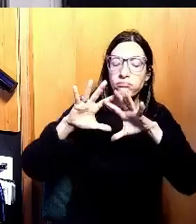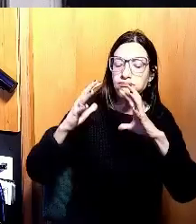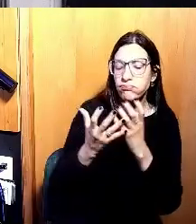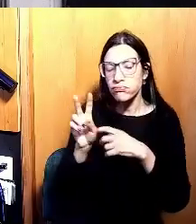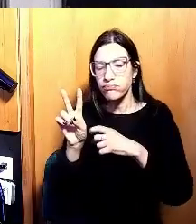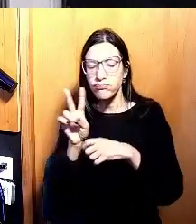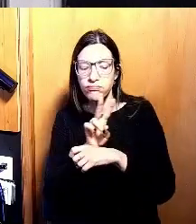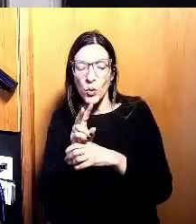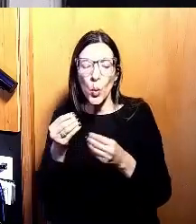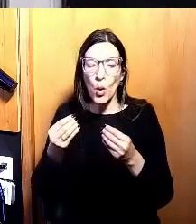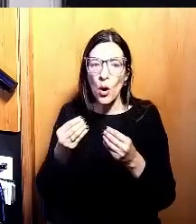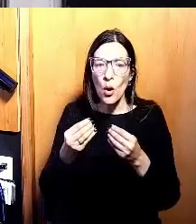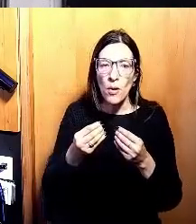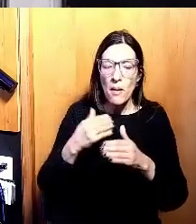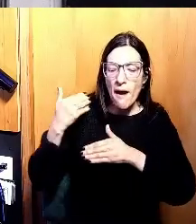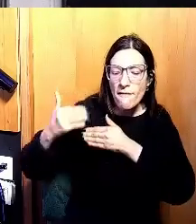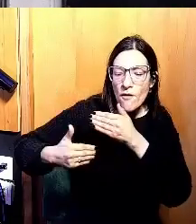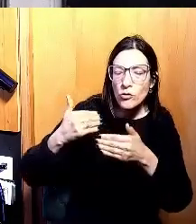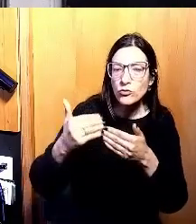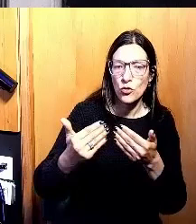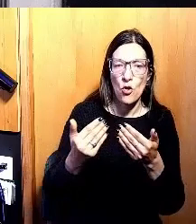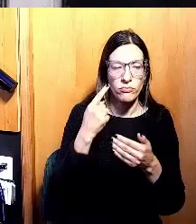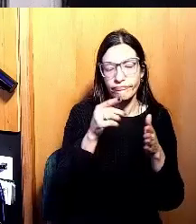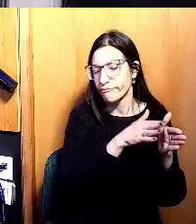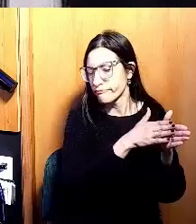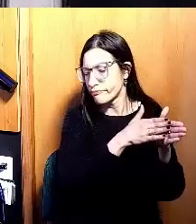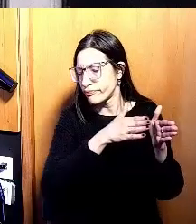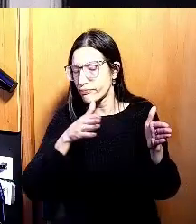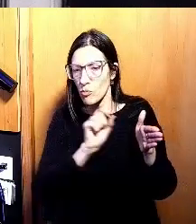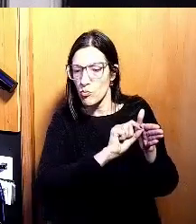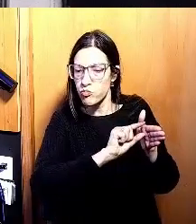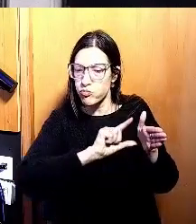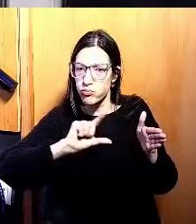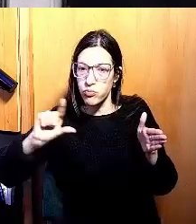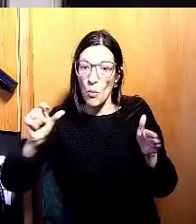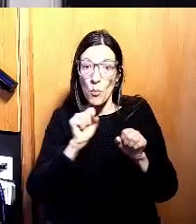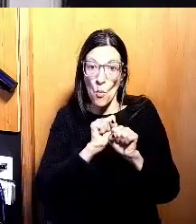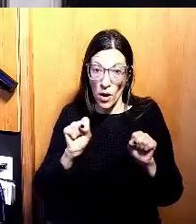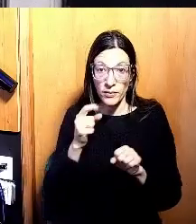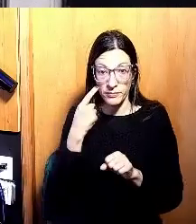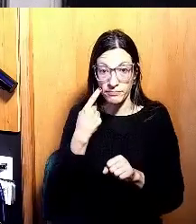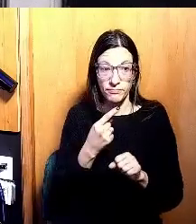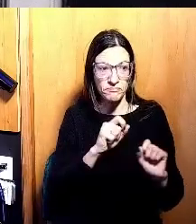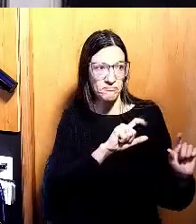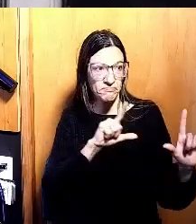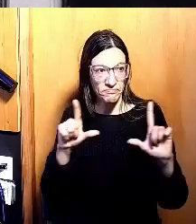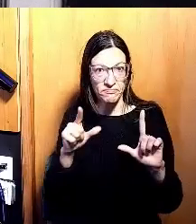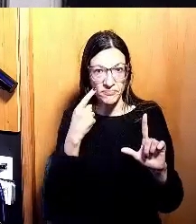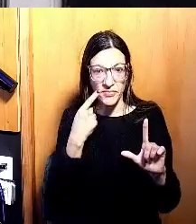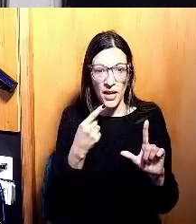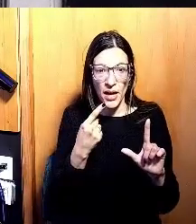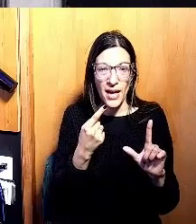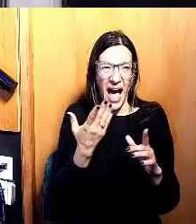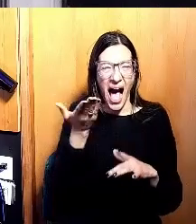Allí un poco de la evolución desde el inicio, que teníamos unas planillas separadas, nada